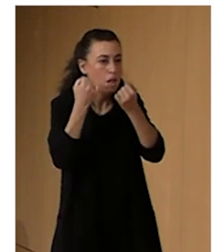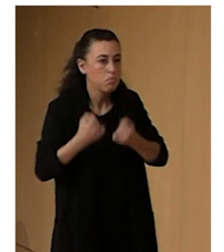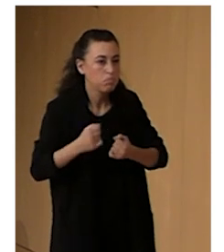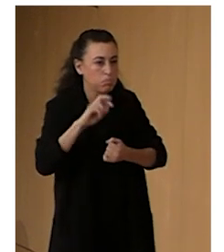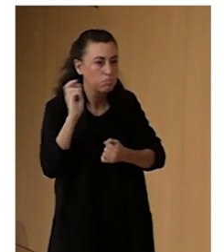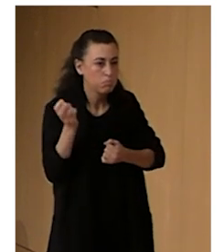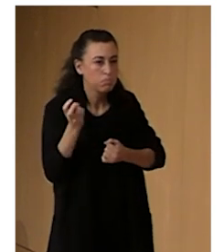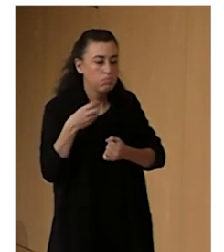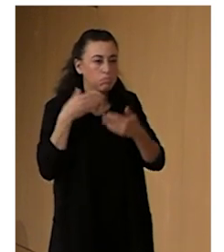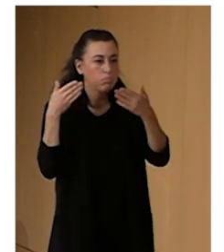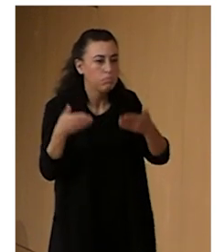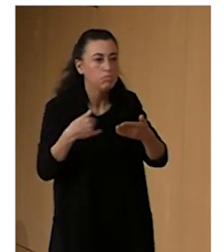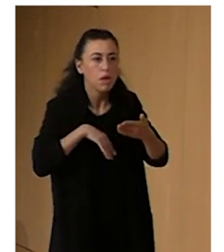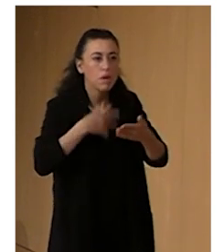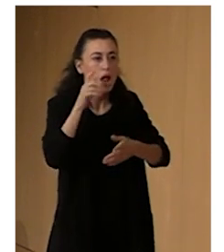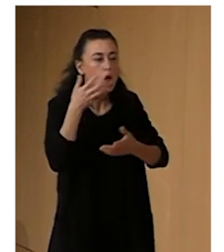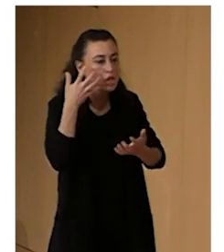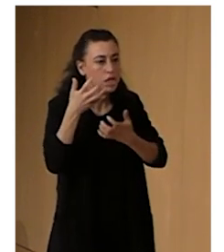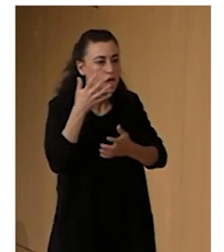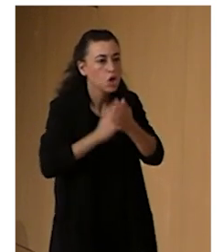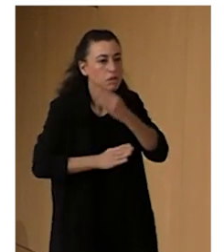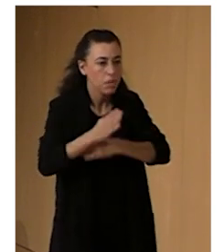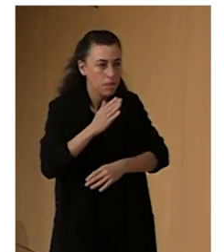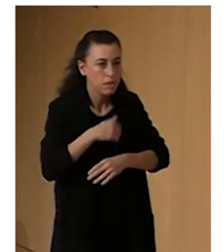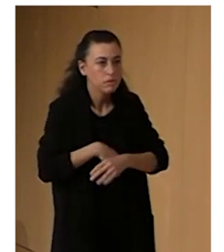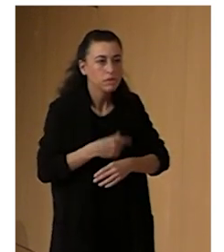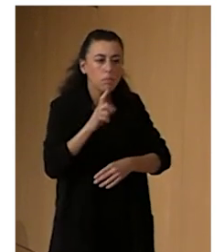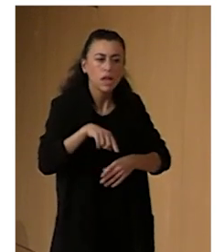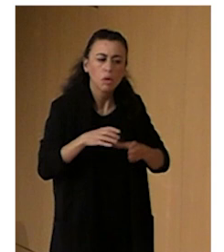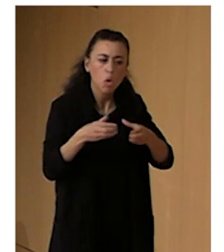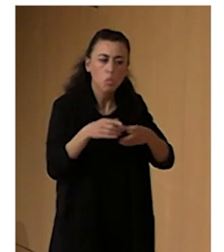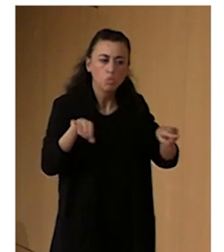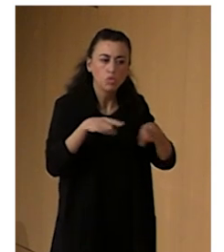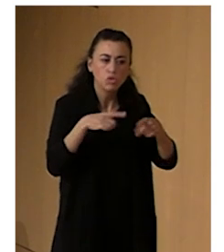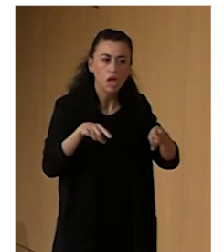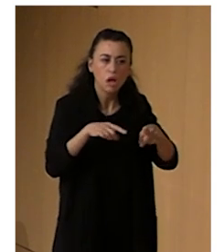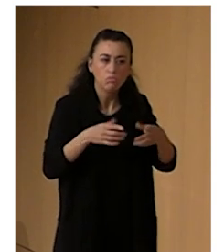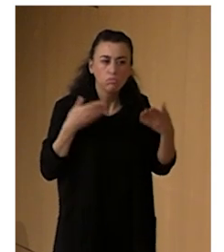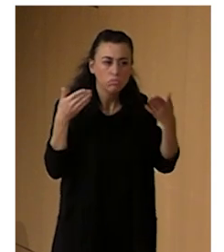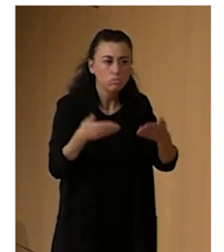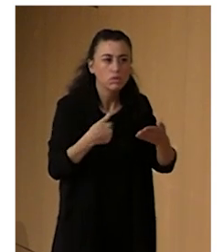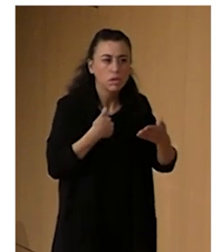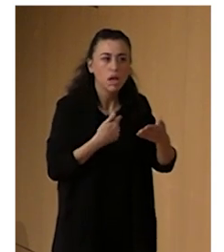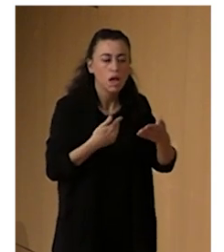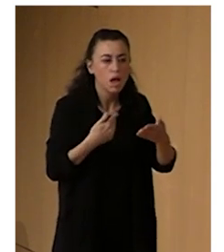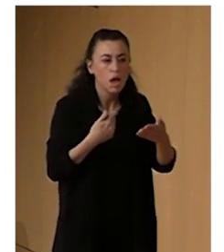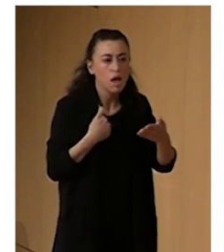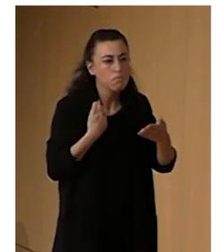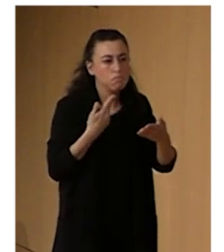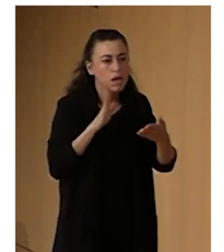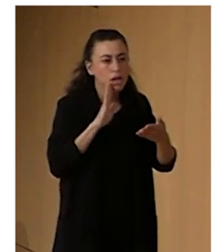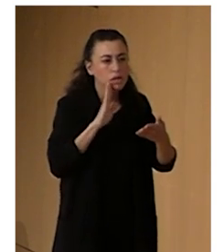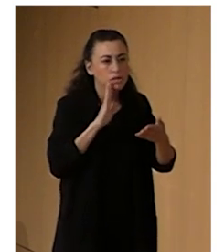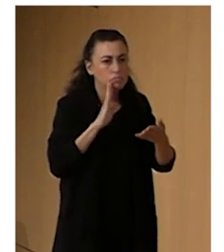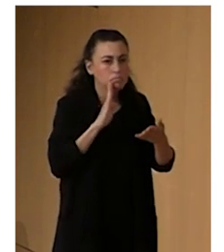profesionalización de artistas con discapacidad y luego Tenemos también un grupo de de de música que también va dirigido a a la profesionalización Entonces cuando